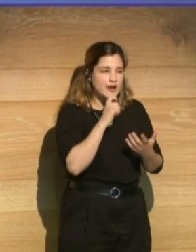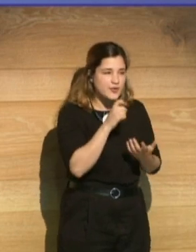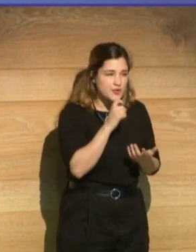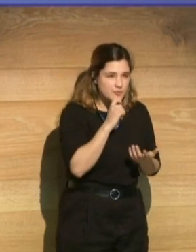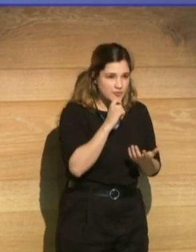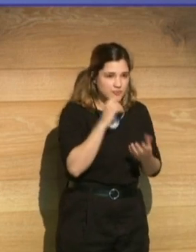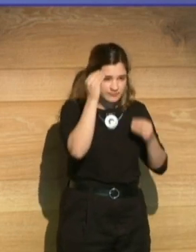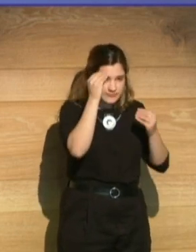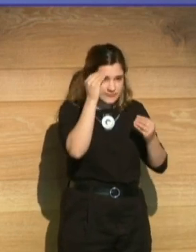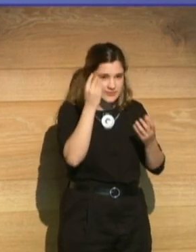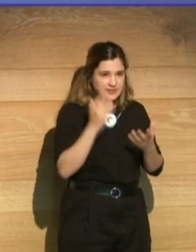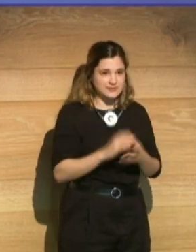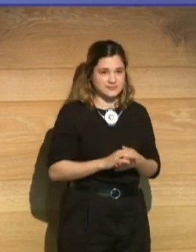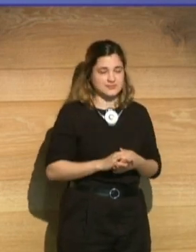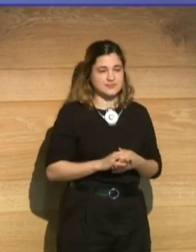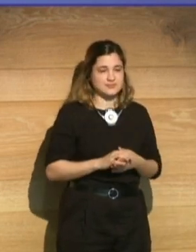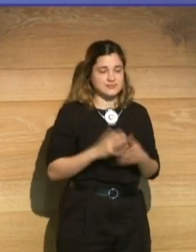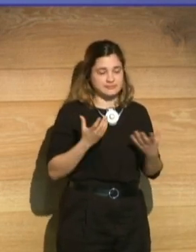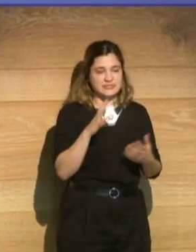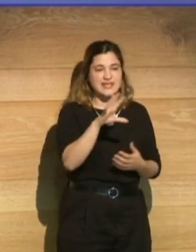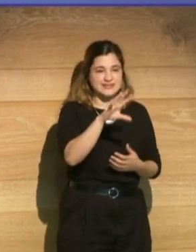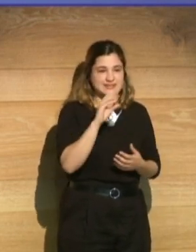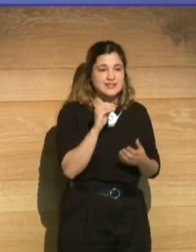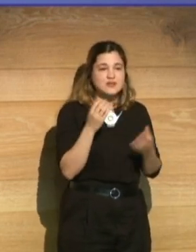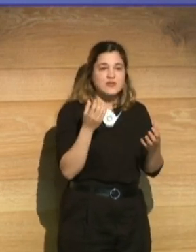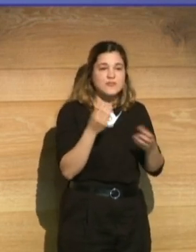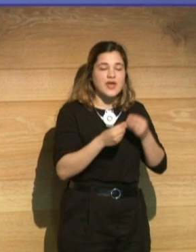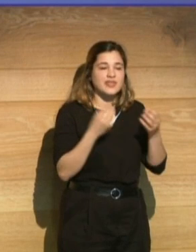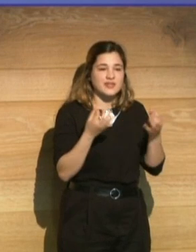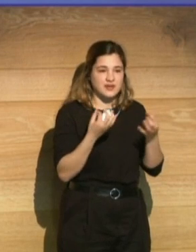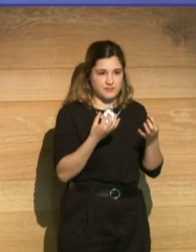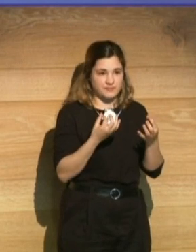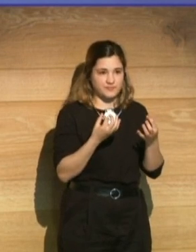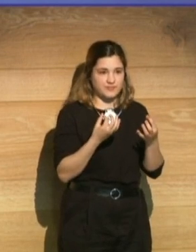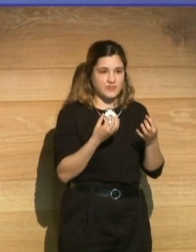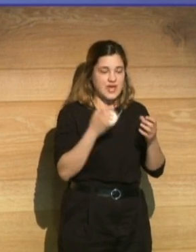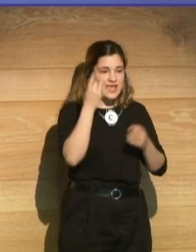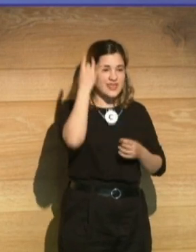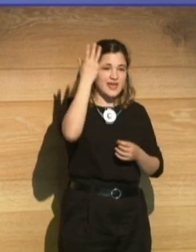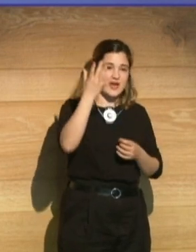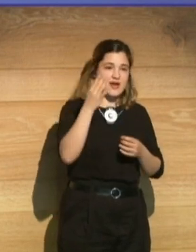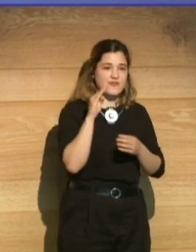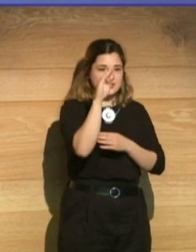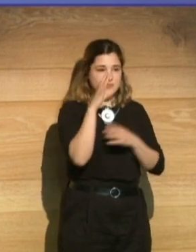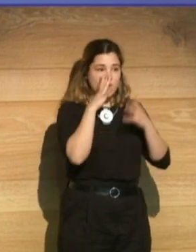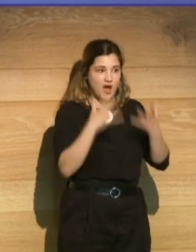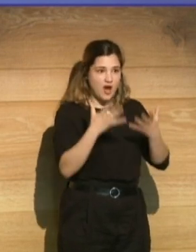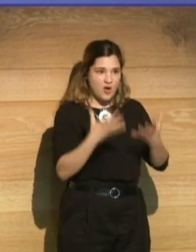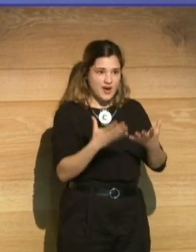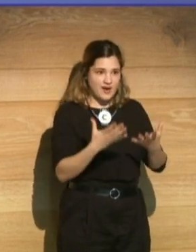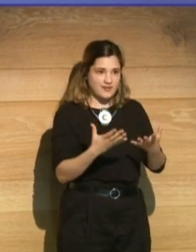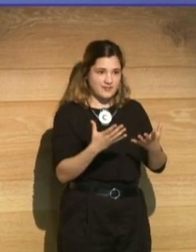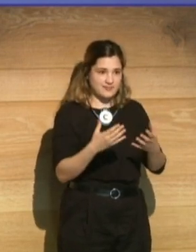nosotros, pero para entenderlo tenemos que abandonar la idea de que el fascismo se va a presentar en la